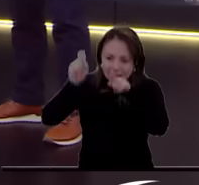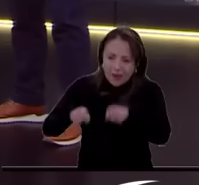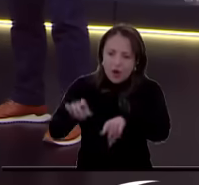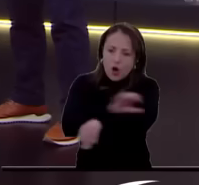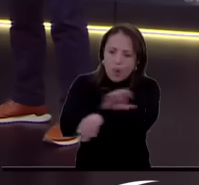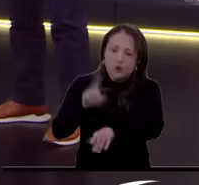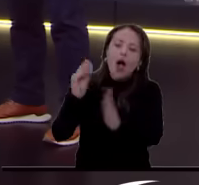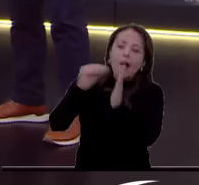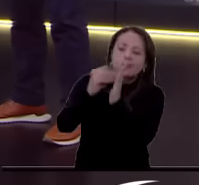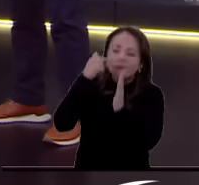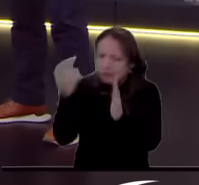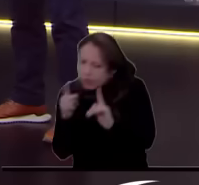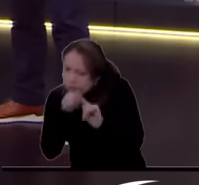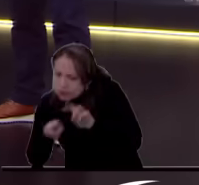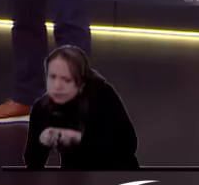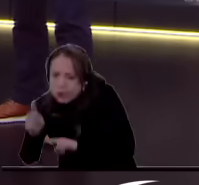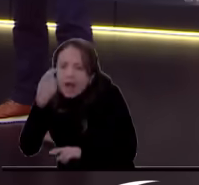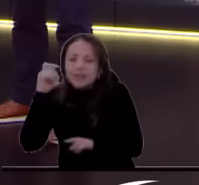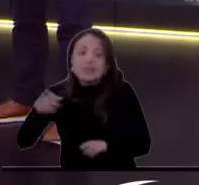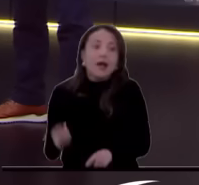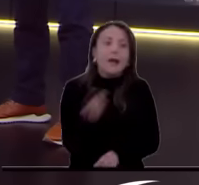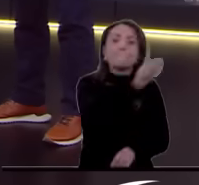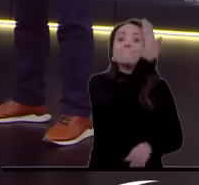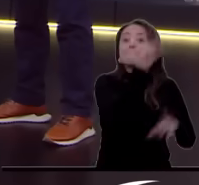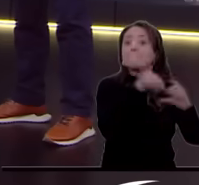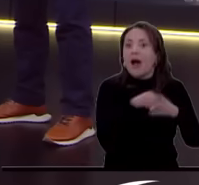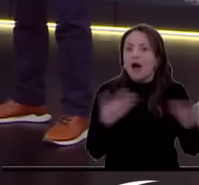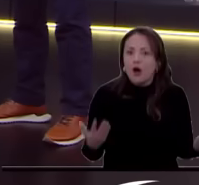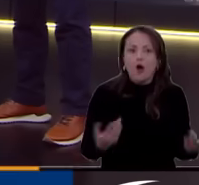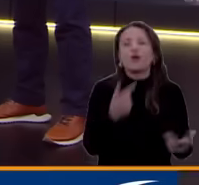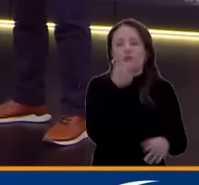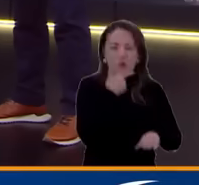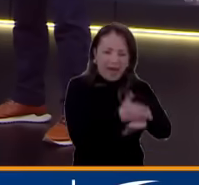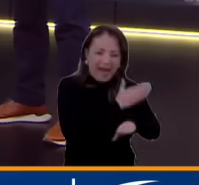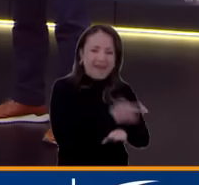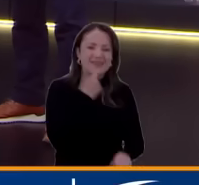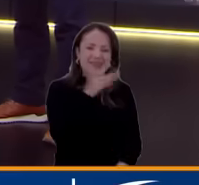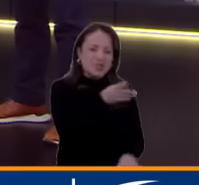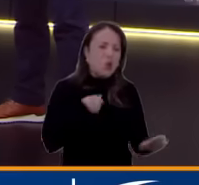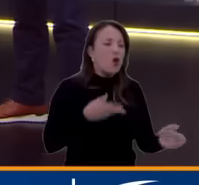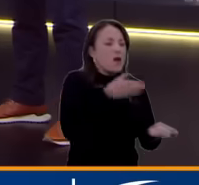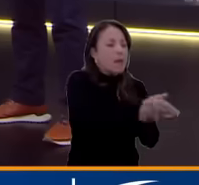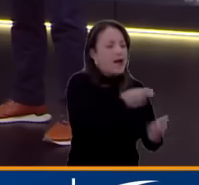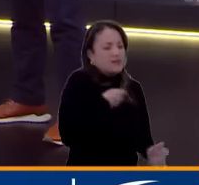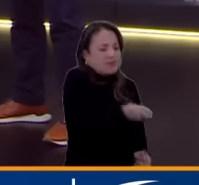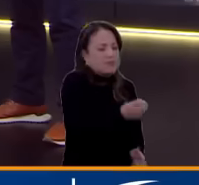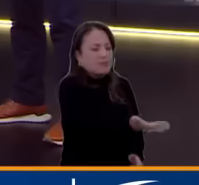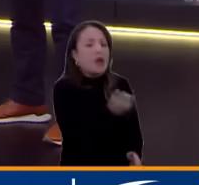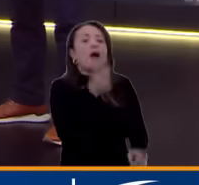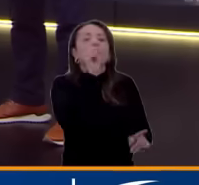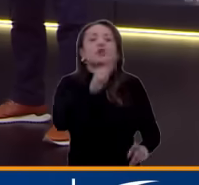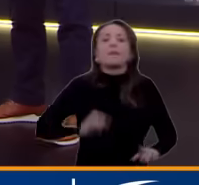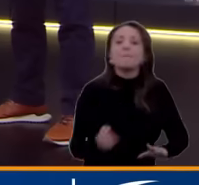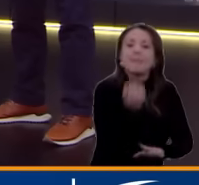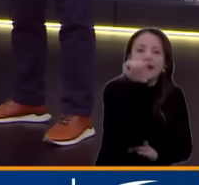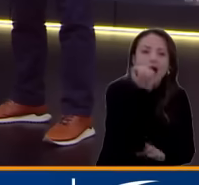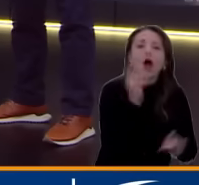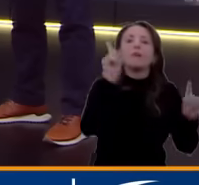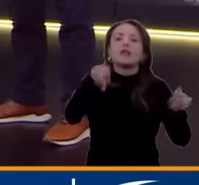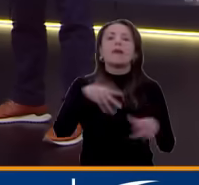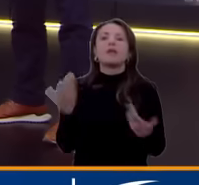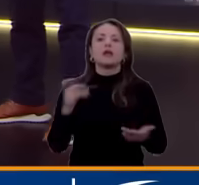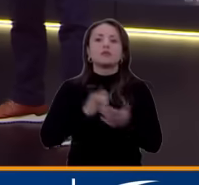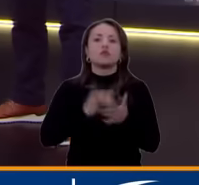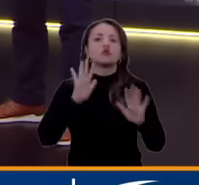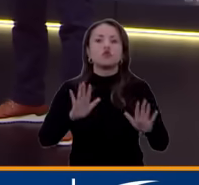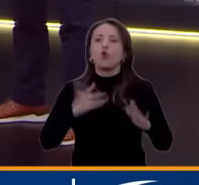encontrarla hablábamos de los bancos Pues porque los cajeros como lo mencionábamos en algún momento pero también supermercados eh pero también medios de comunicación porque